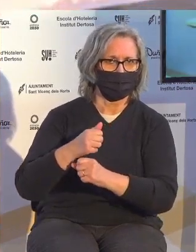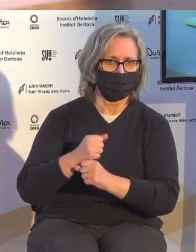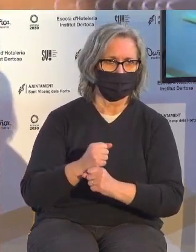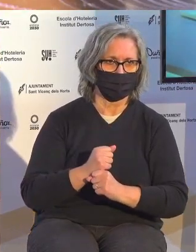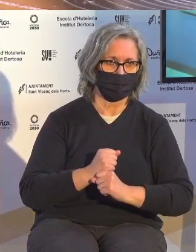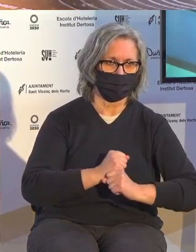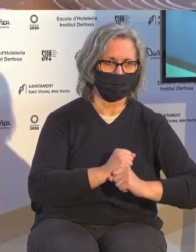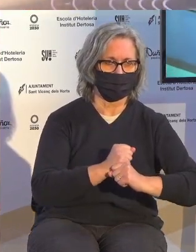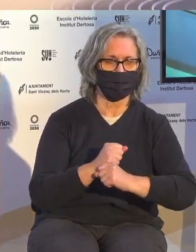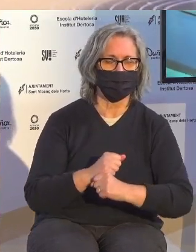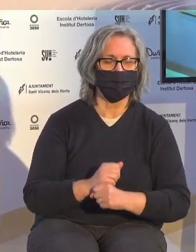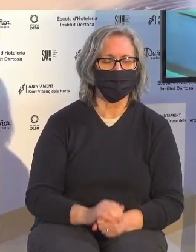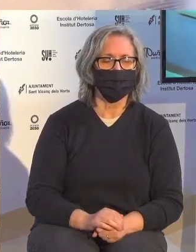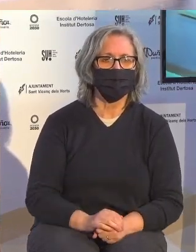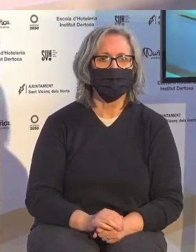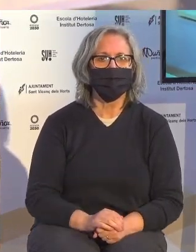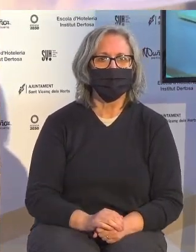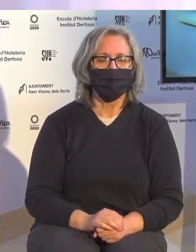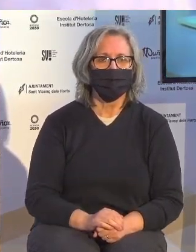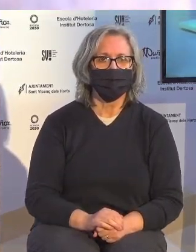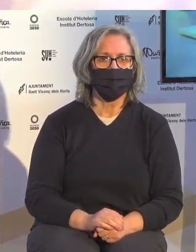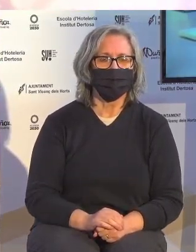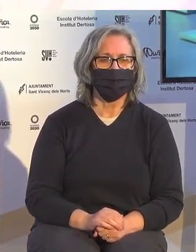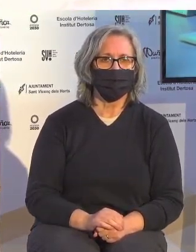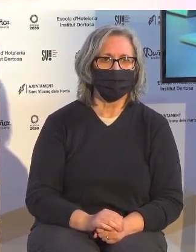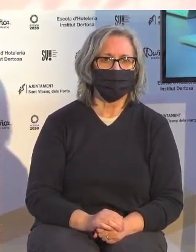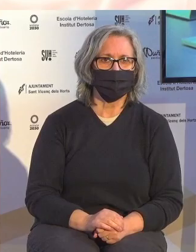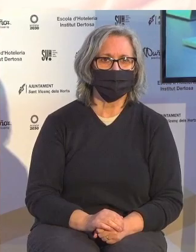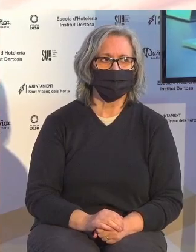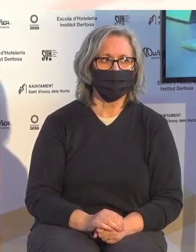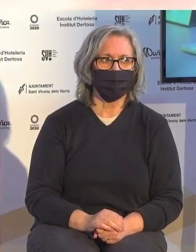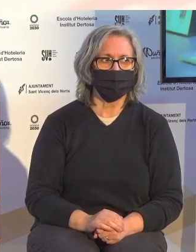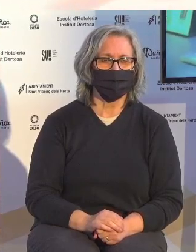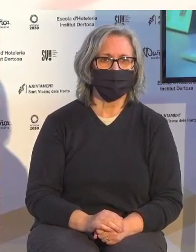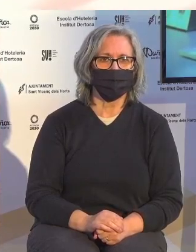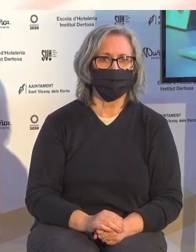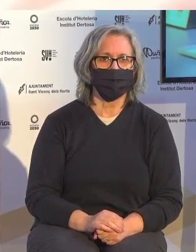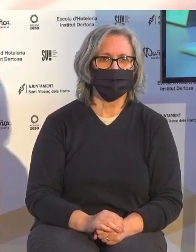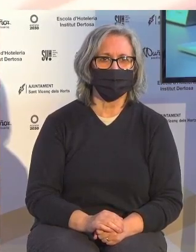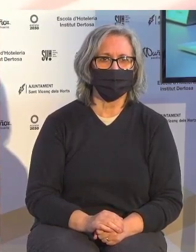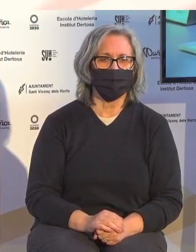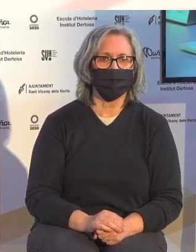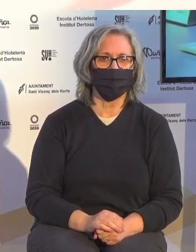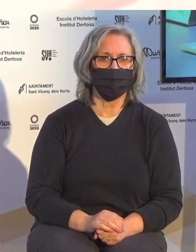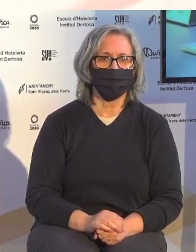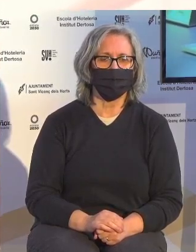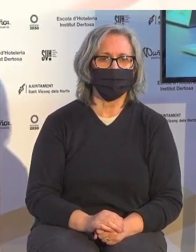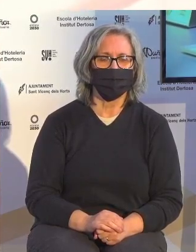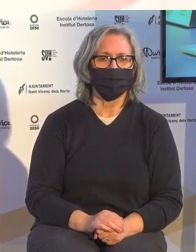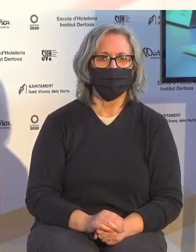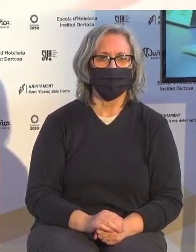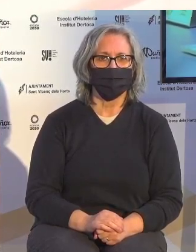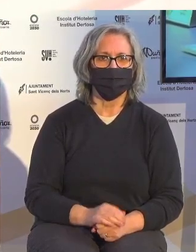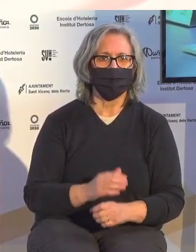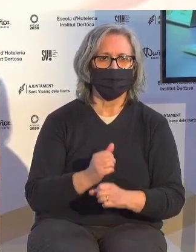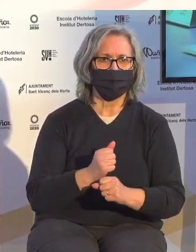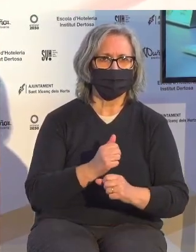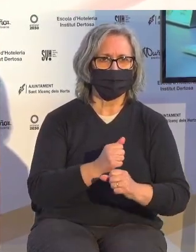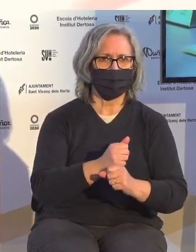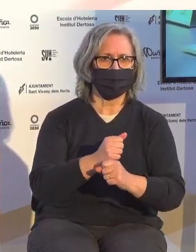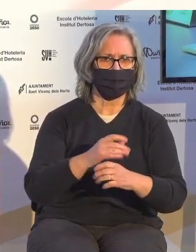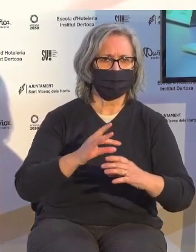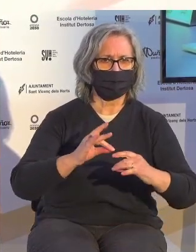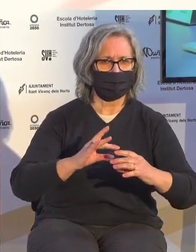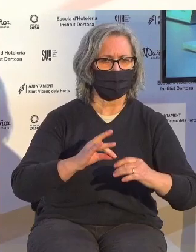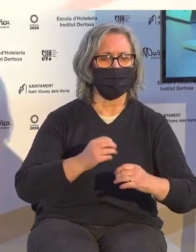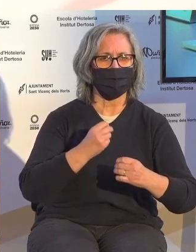mira cómo está la textura mismo estando aquí a temperatura ambiente por un tiempito